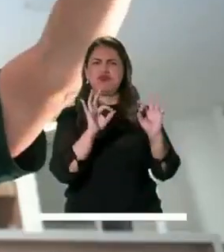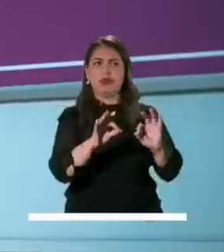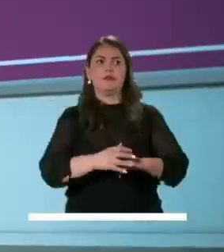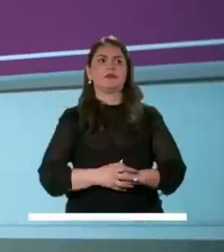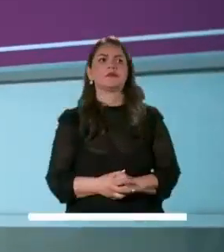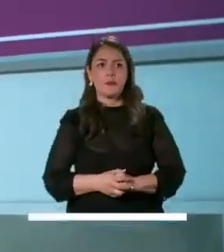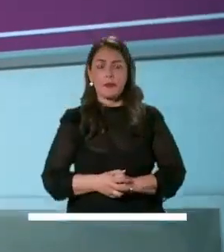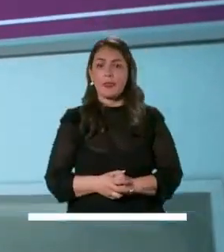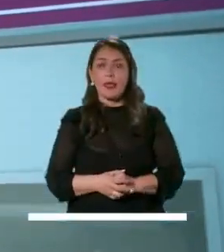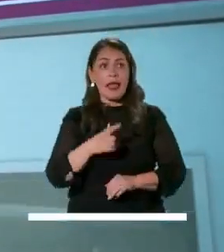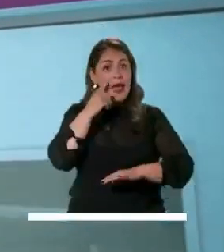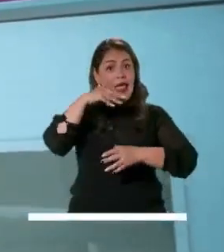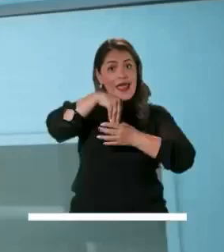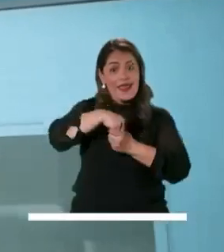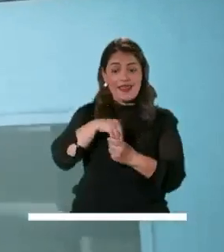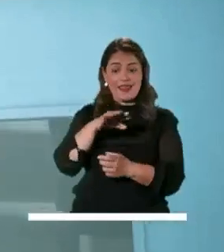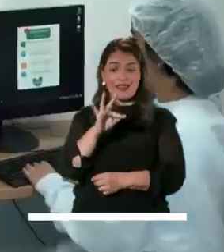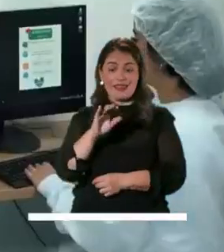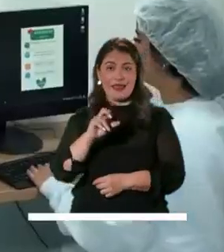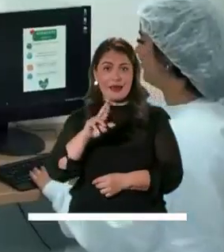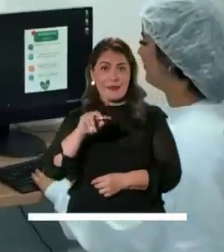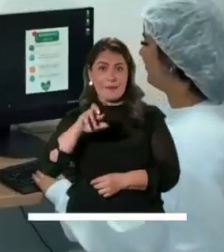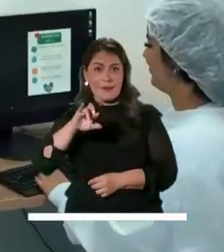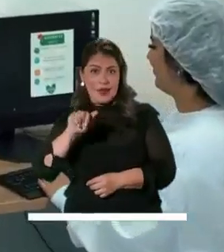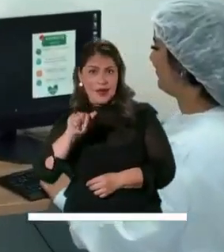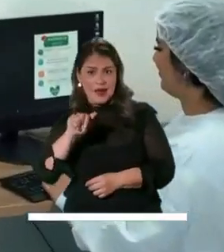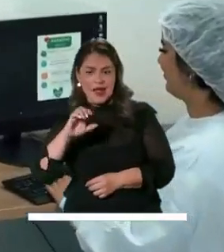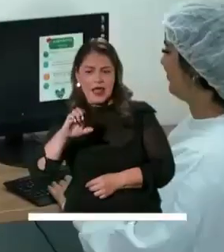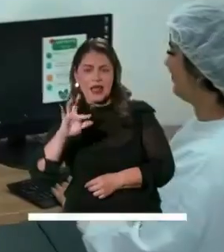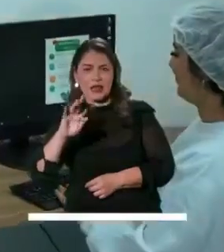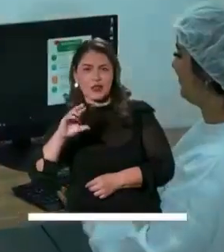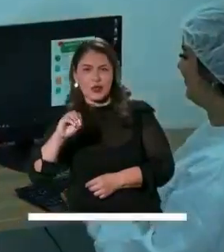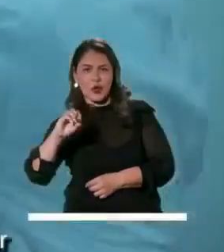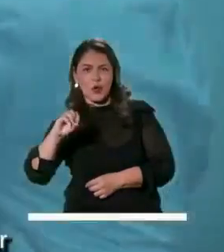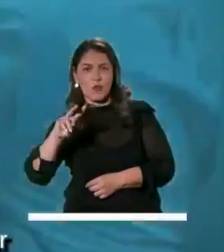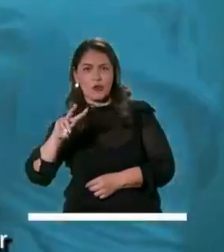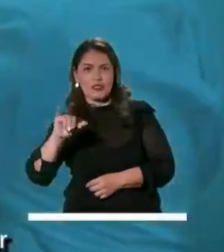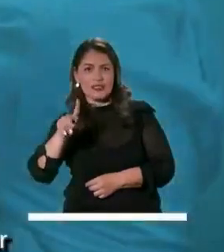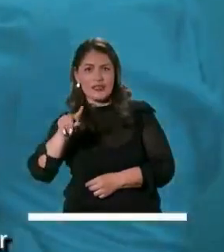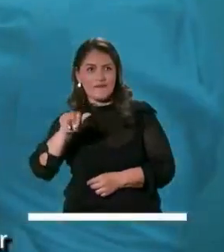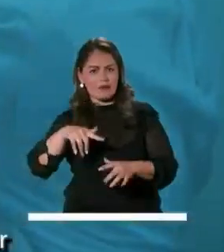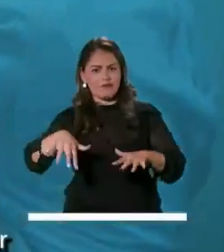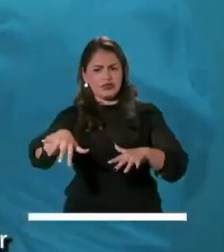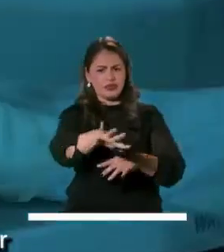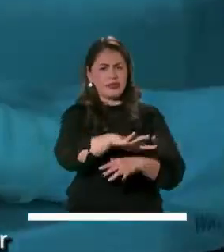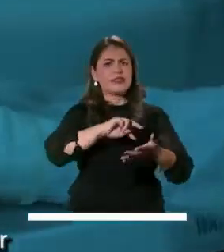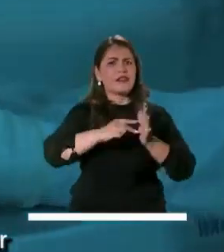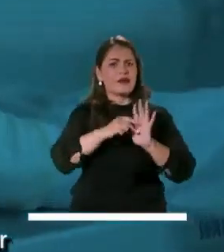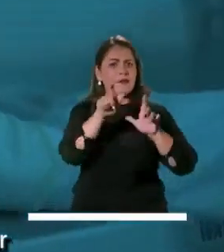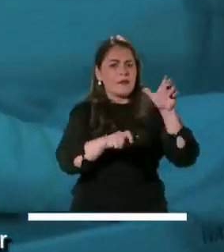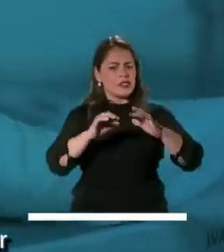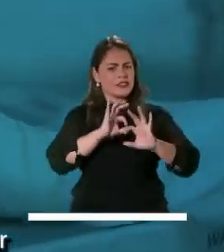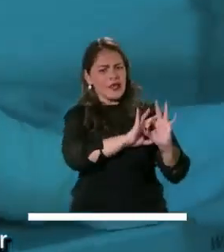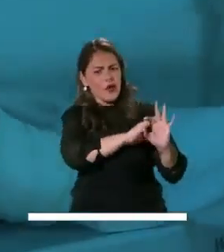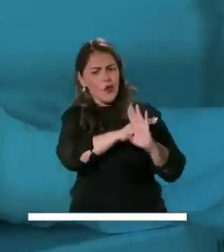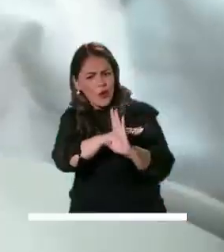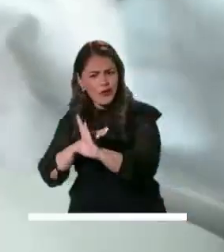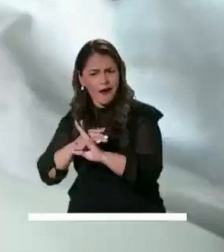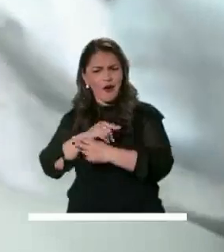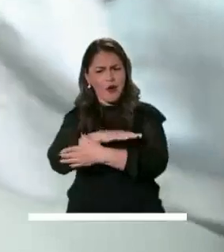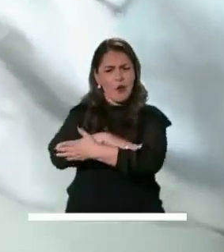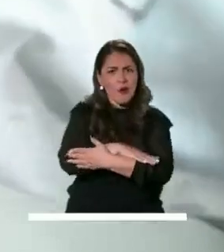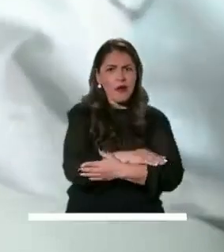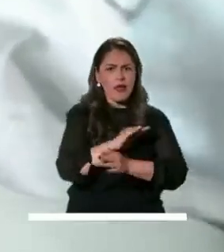familias. Transformé la terapia electroconvulsiva en un procedimiento más humano, en el que la seguridad, comodidad y bienestar